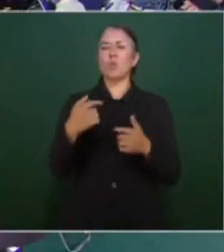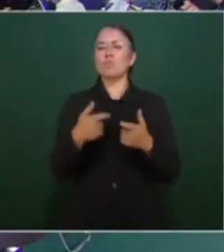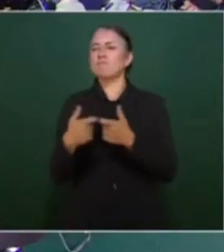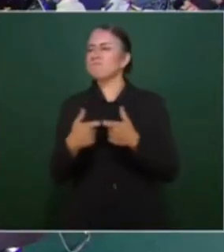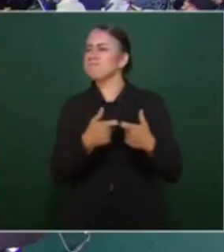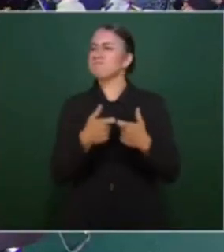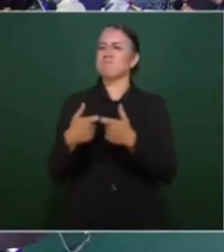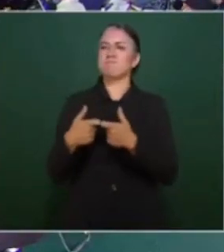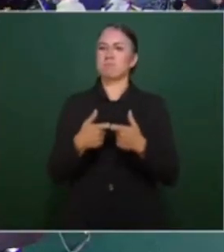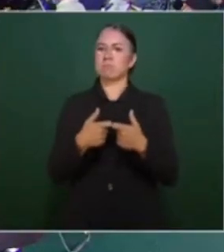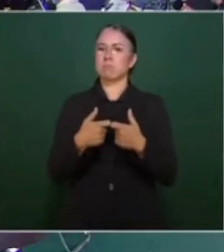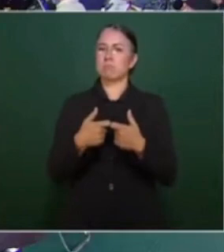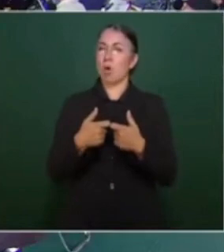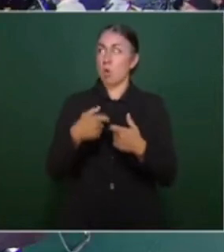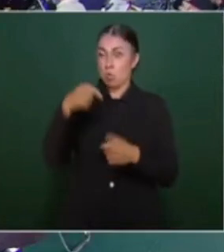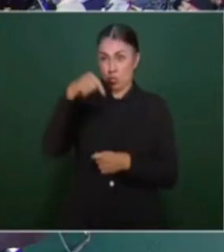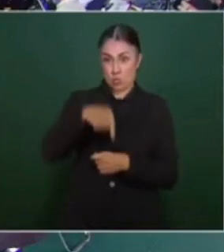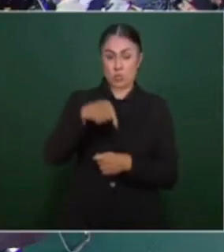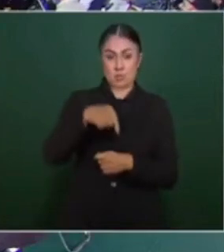para el Estado